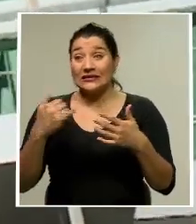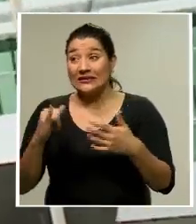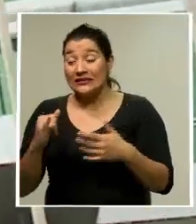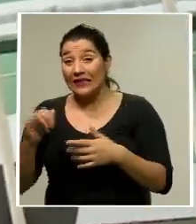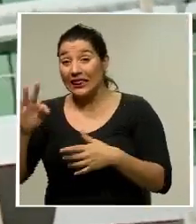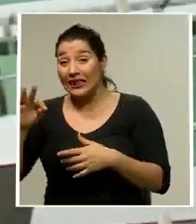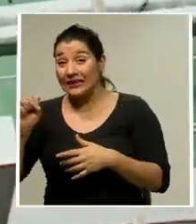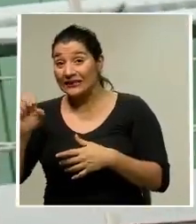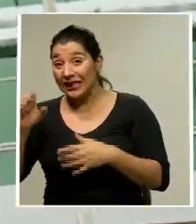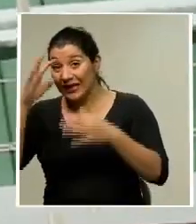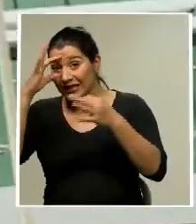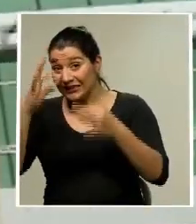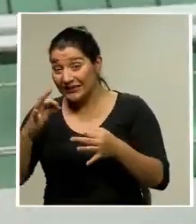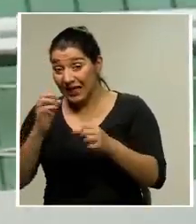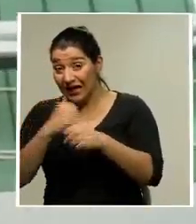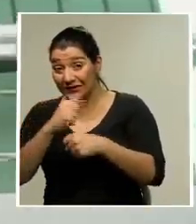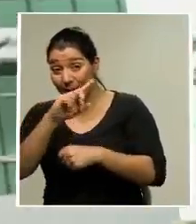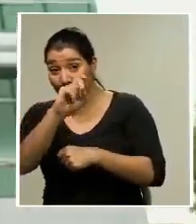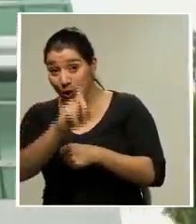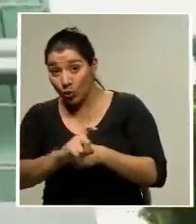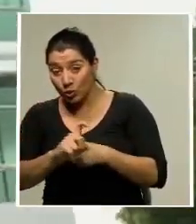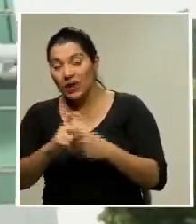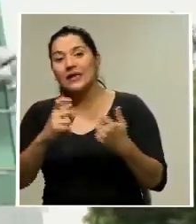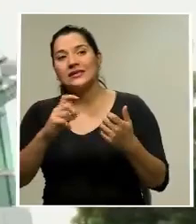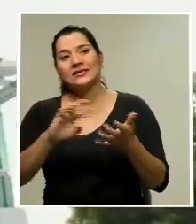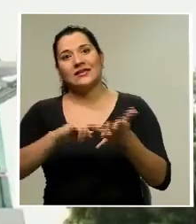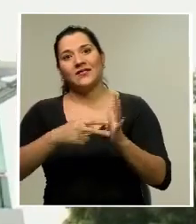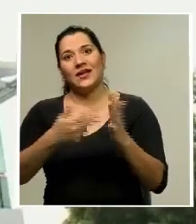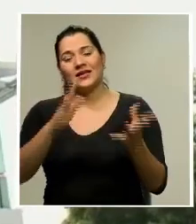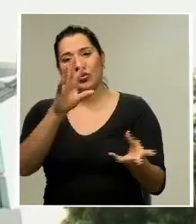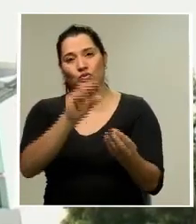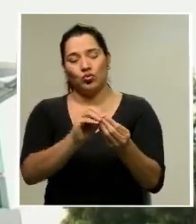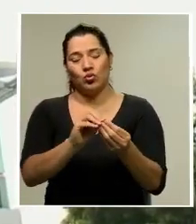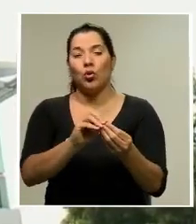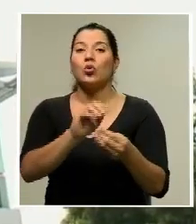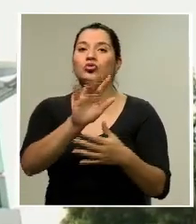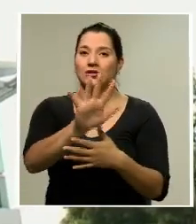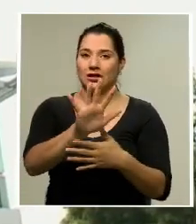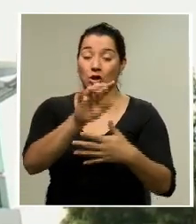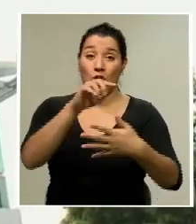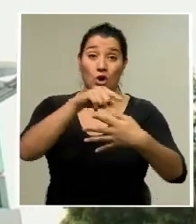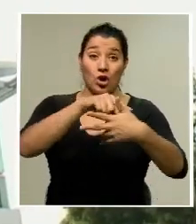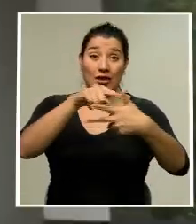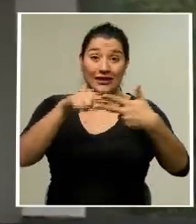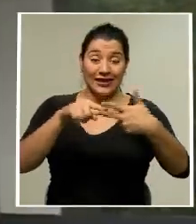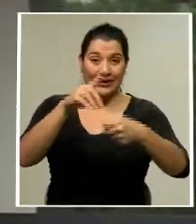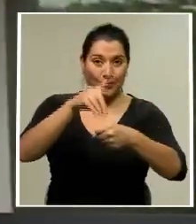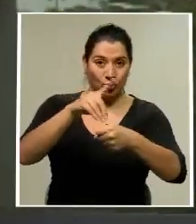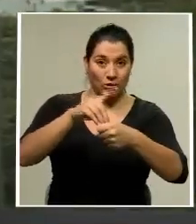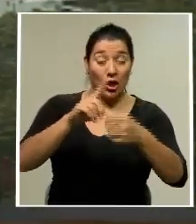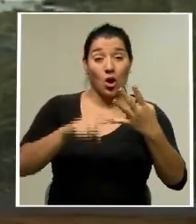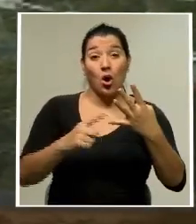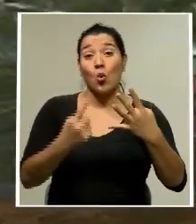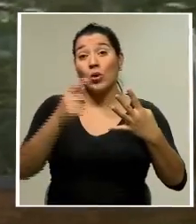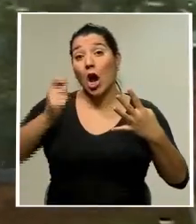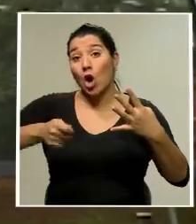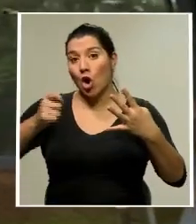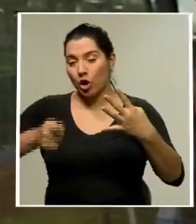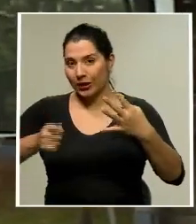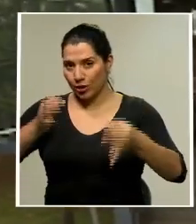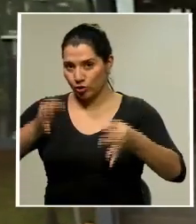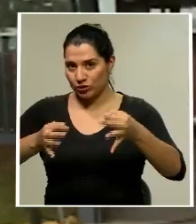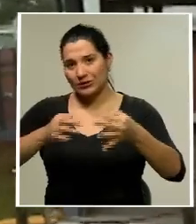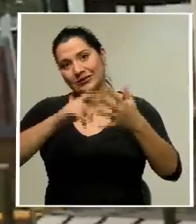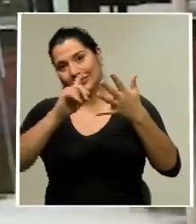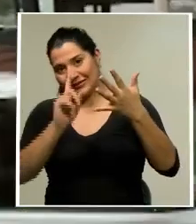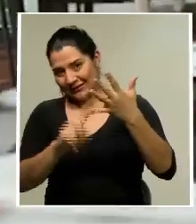Cuarta, ya que hay en trámite 3 de diputados y 1 de la Corte Suprema de Justicia. La Sala Constitucional había informado